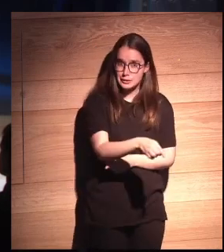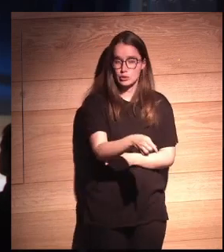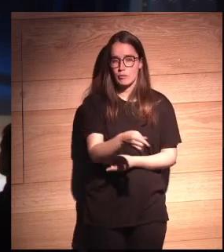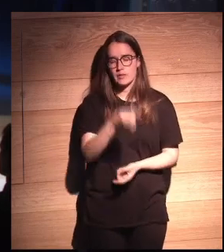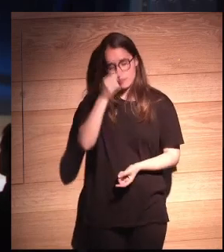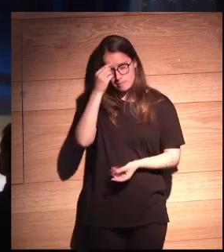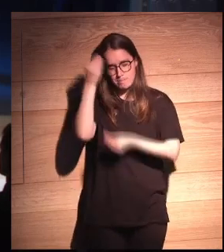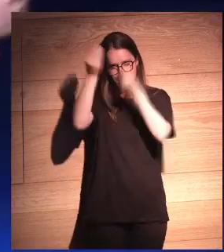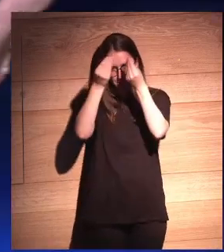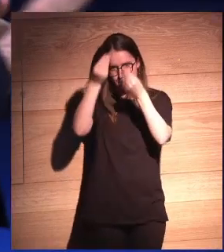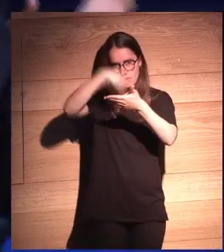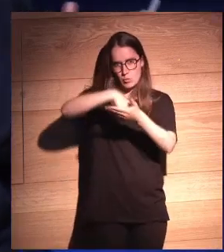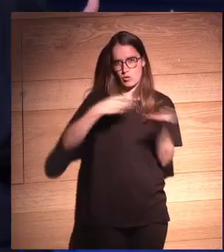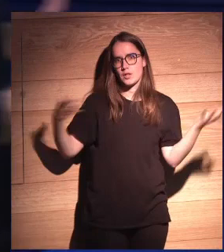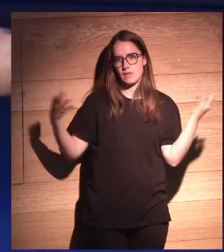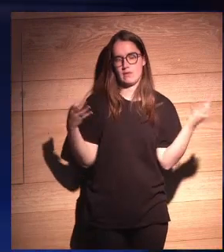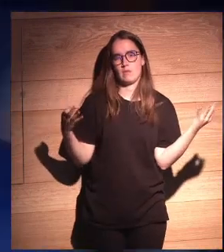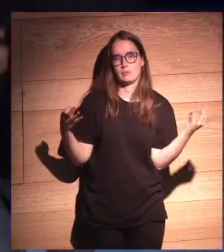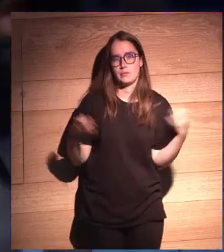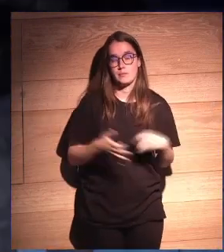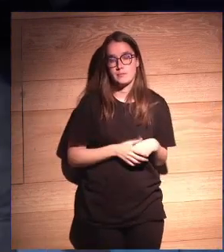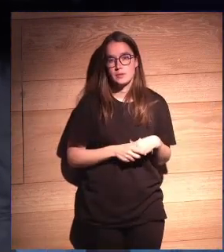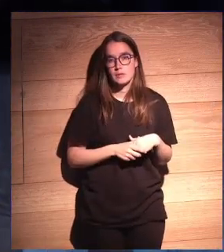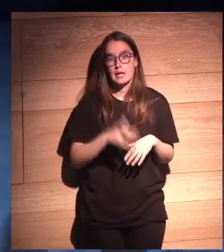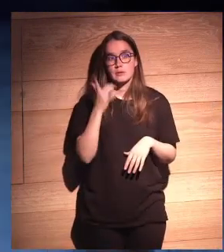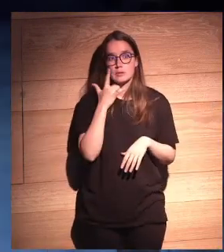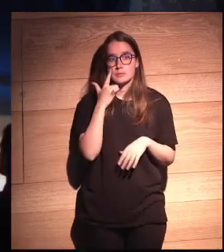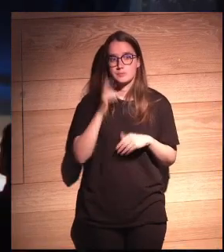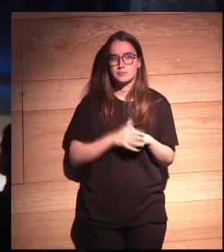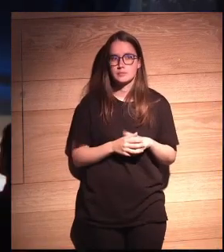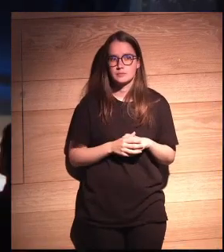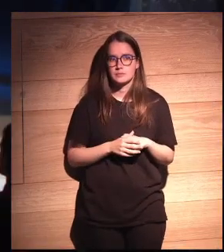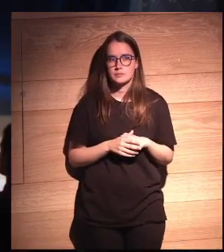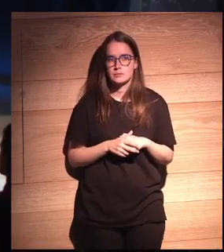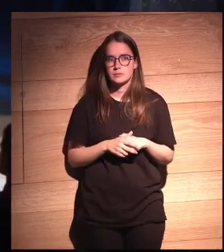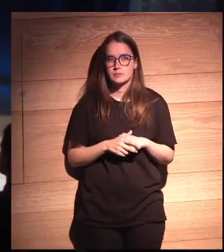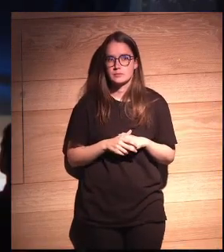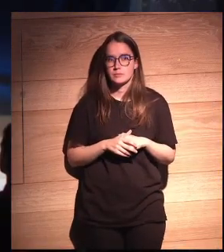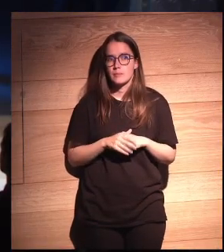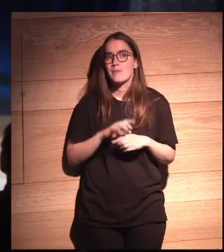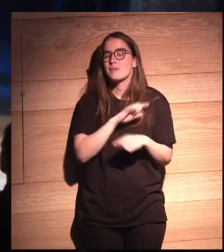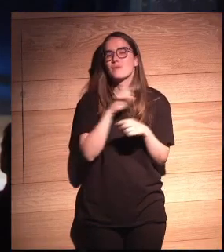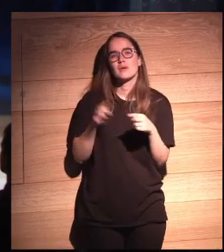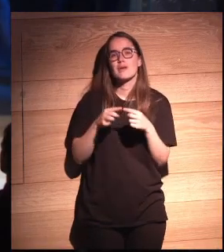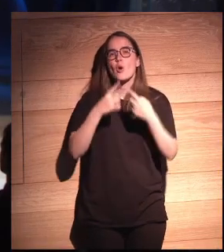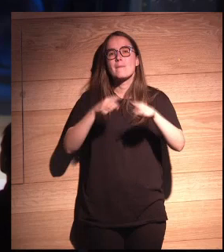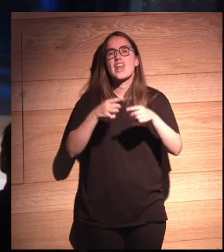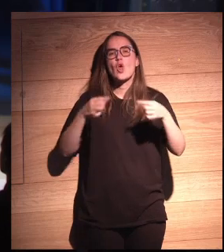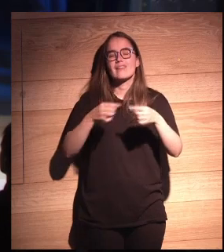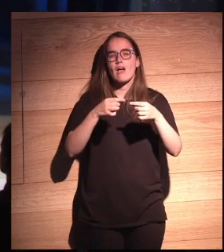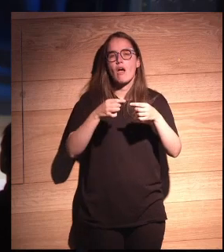tengan en mente estas cosas. Que vamos a ver acá. Esto. Primero, ¿qué es una